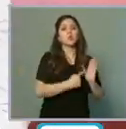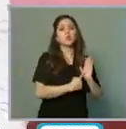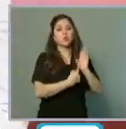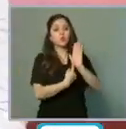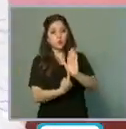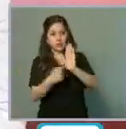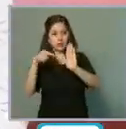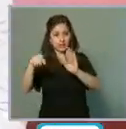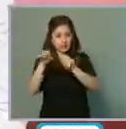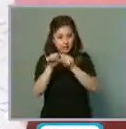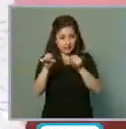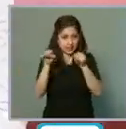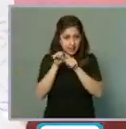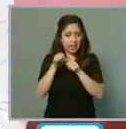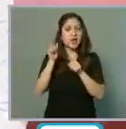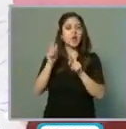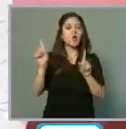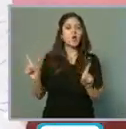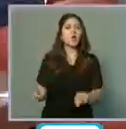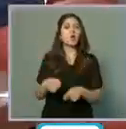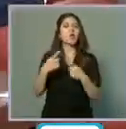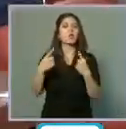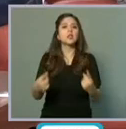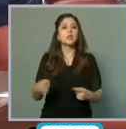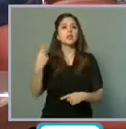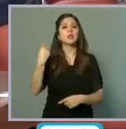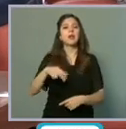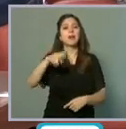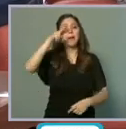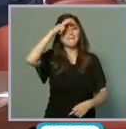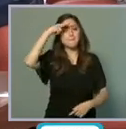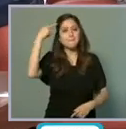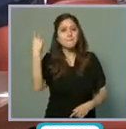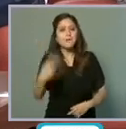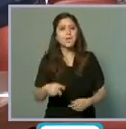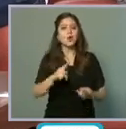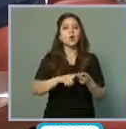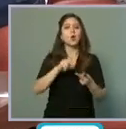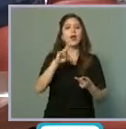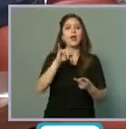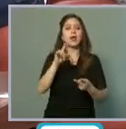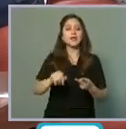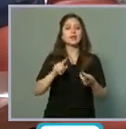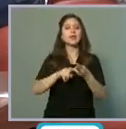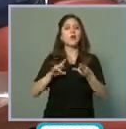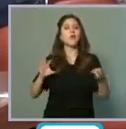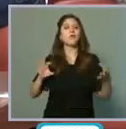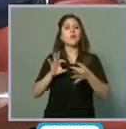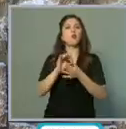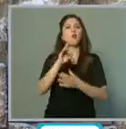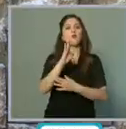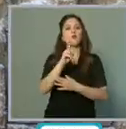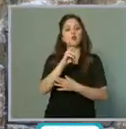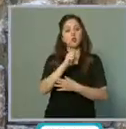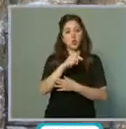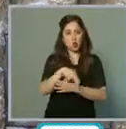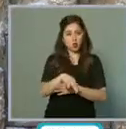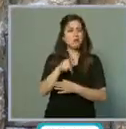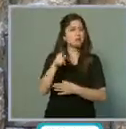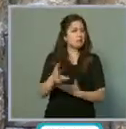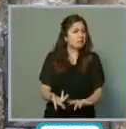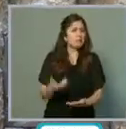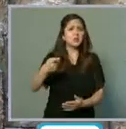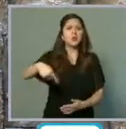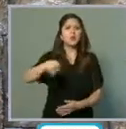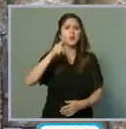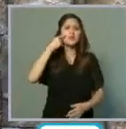Olin Yolistli. Exacto, en este concierto que se llama México Raíz y Fusión. Exacto. Más o menos qué es lo que vamos a poder ver, porque mucho talento tenemos en México y